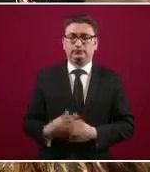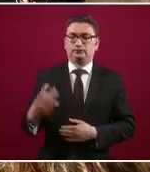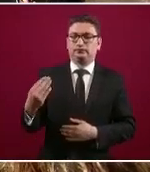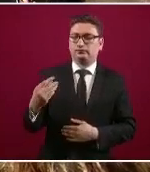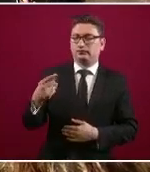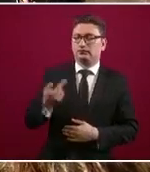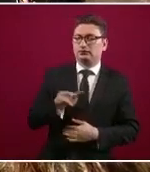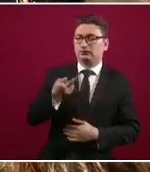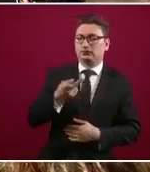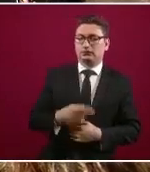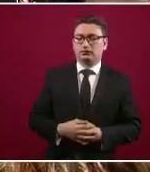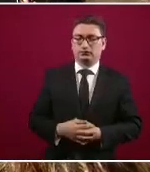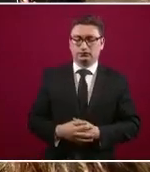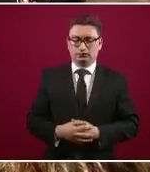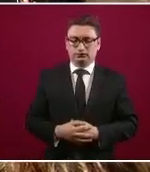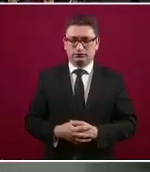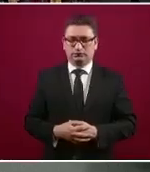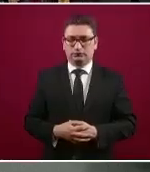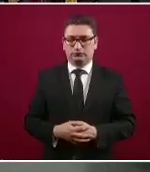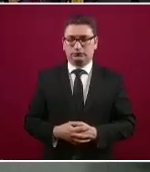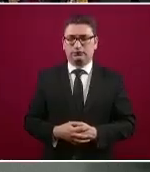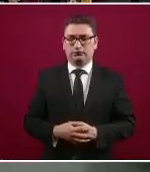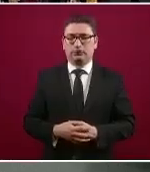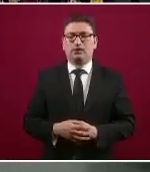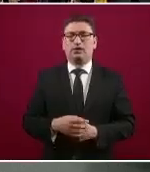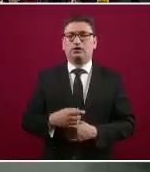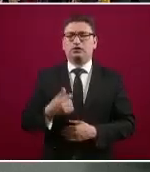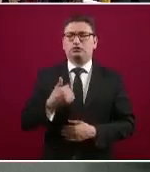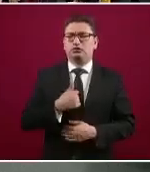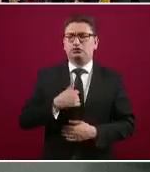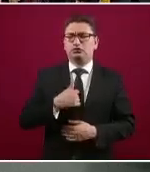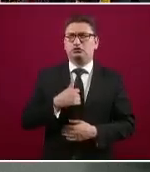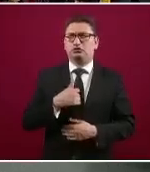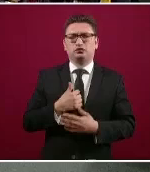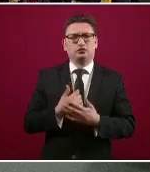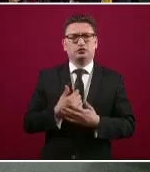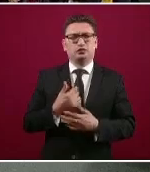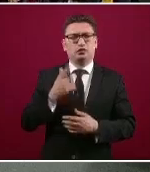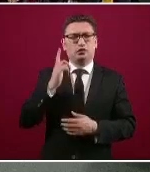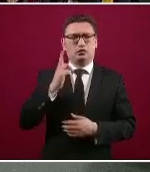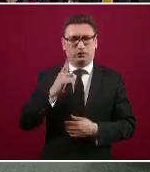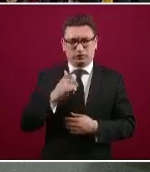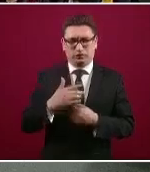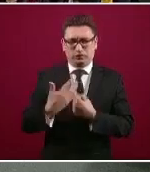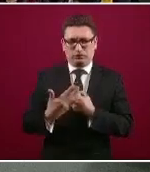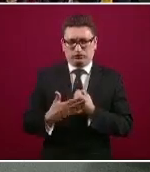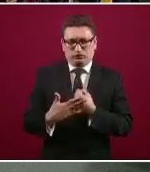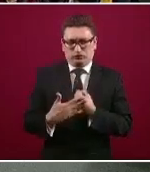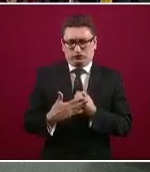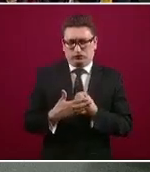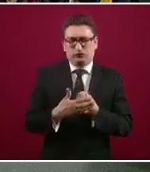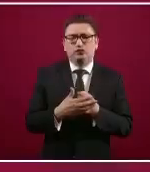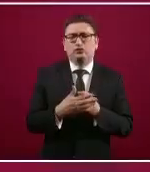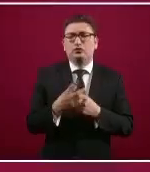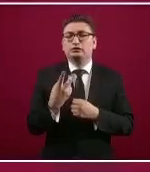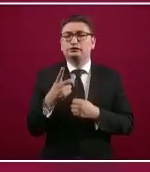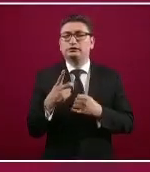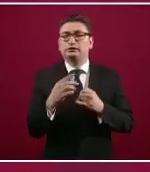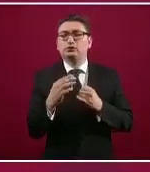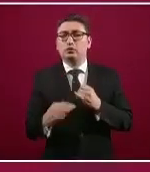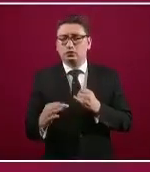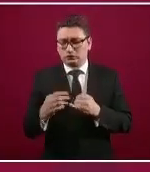¿Este reforzamiento ya Yo se pueda espero que para finales de este año ya tengamos